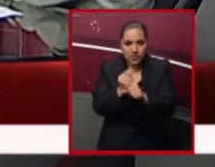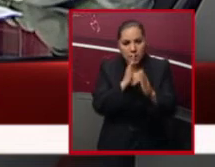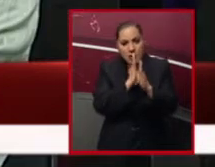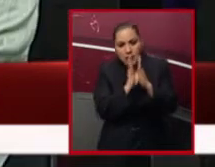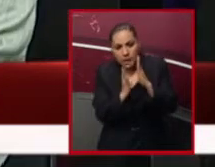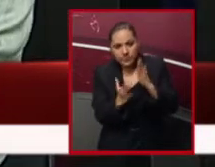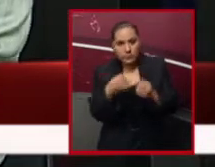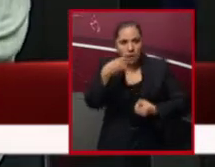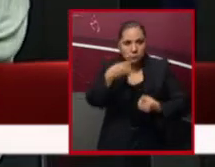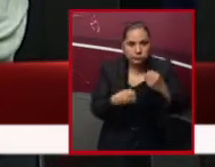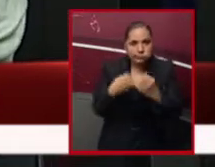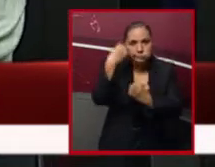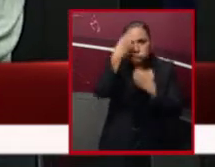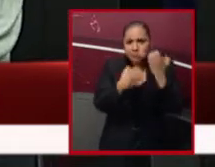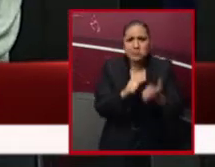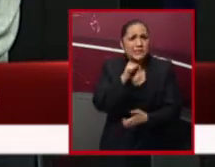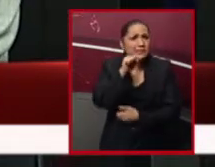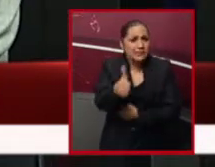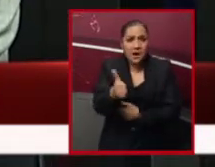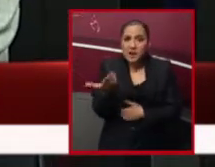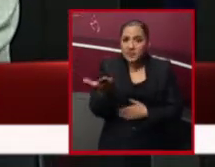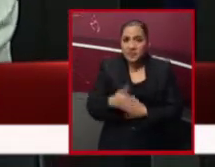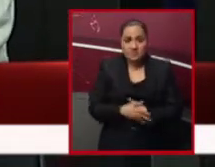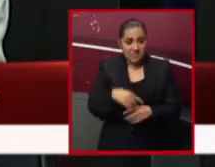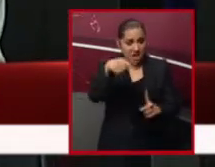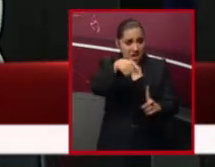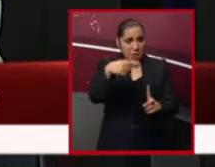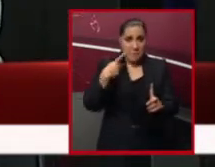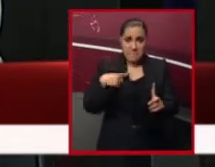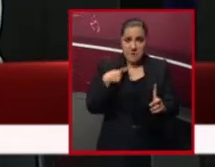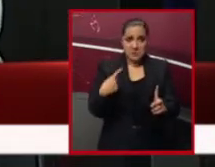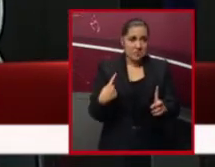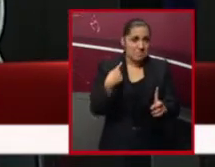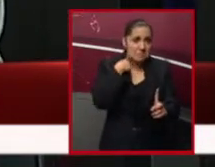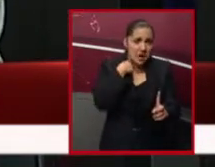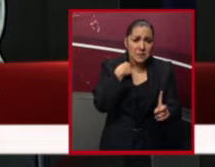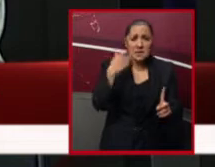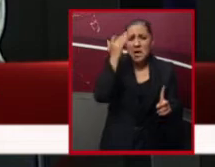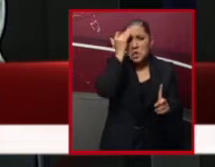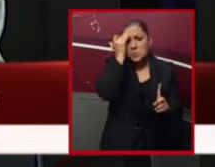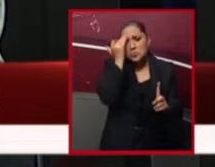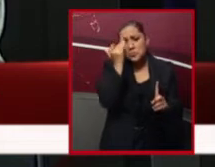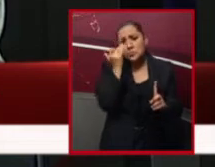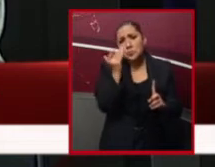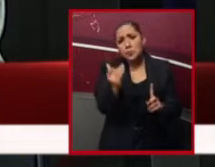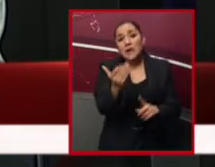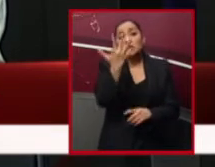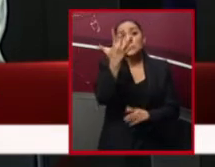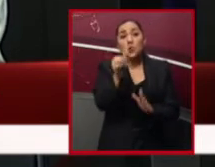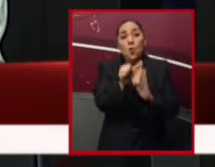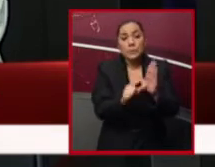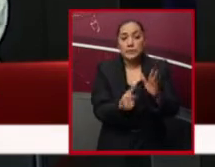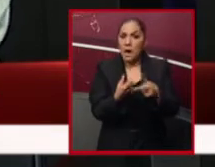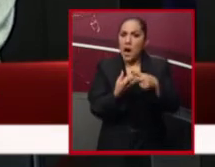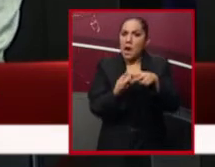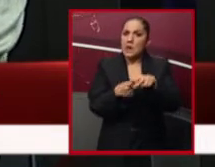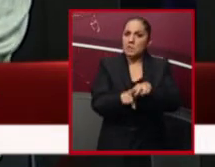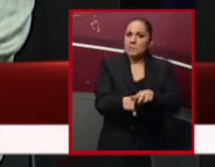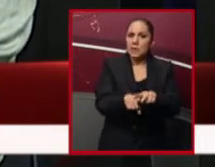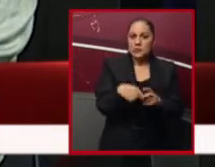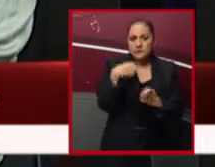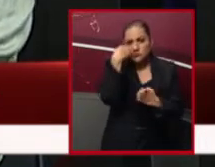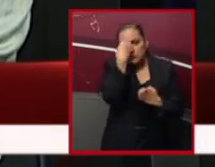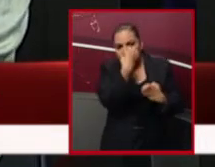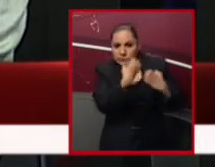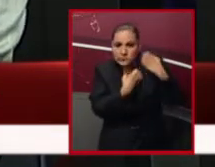investigación. Pueden asesinar a alguien y tardan 5 meses en abrir una carpeta de investigación sobre la muerte